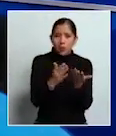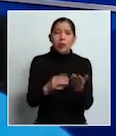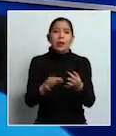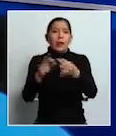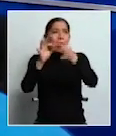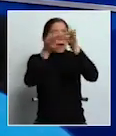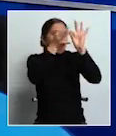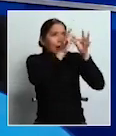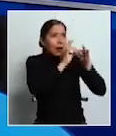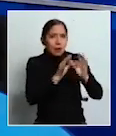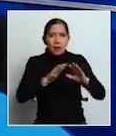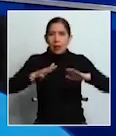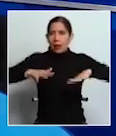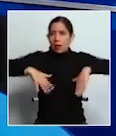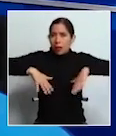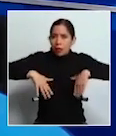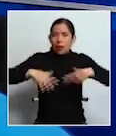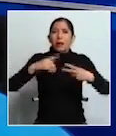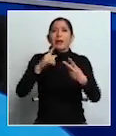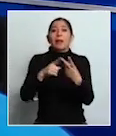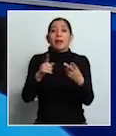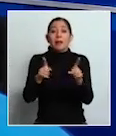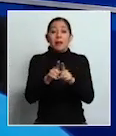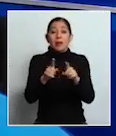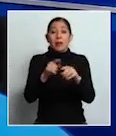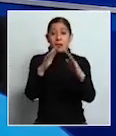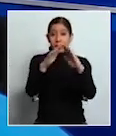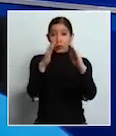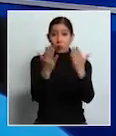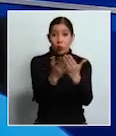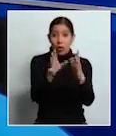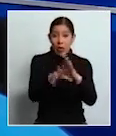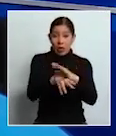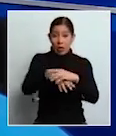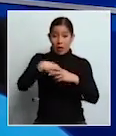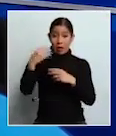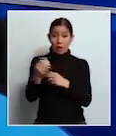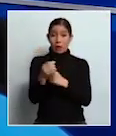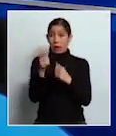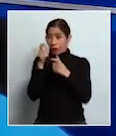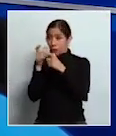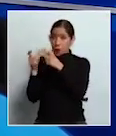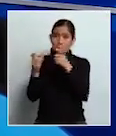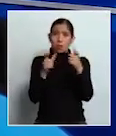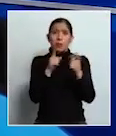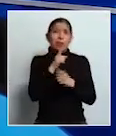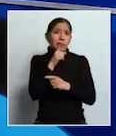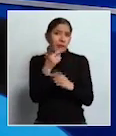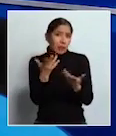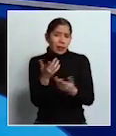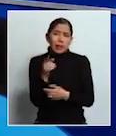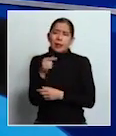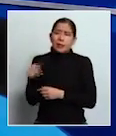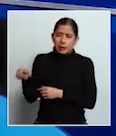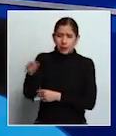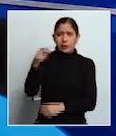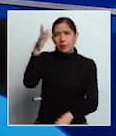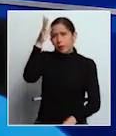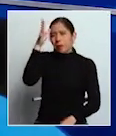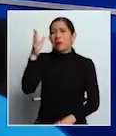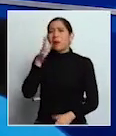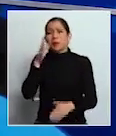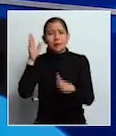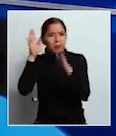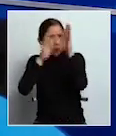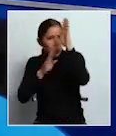y sobre todo la seguridad a las afueras de estas distintas unidades educativas. Es una de las gran preocupación que tienen los padres de